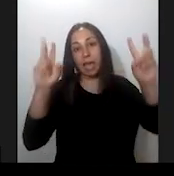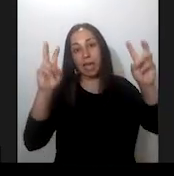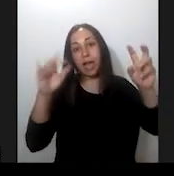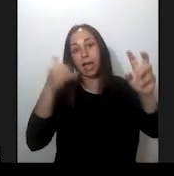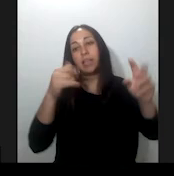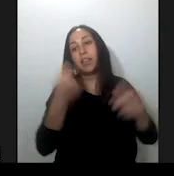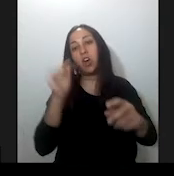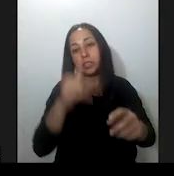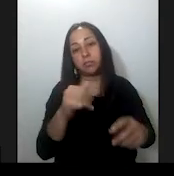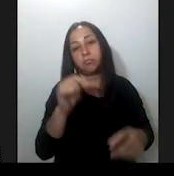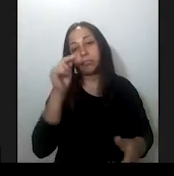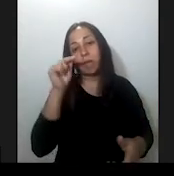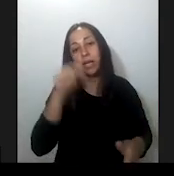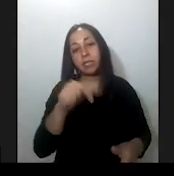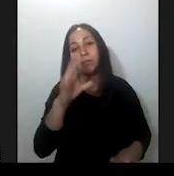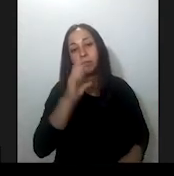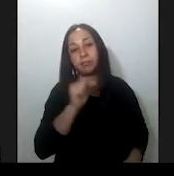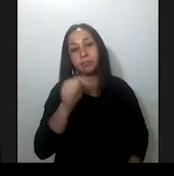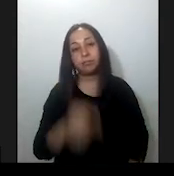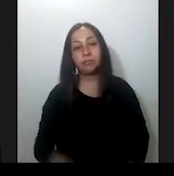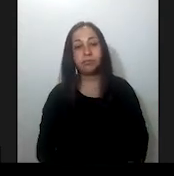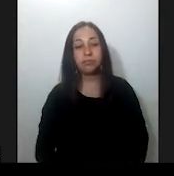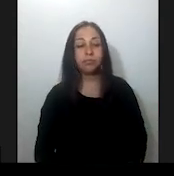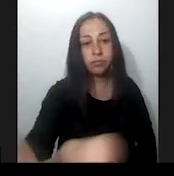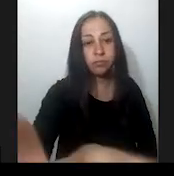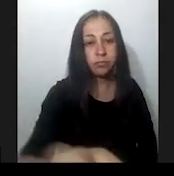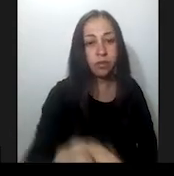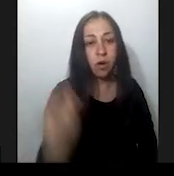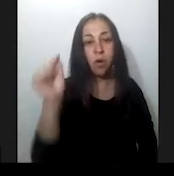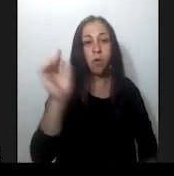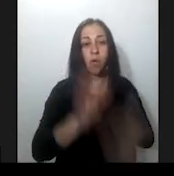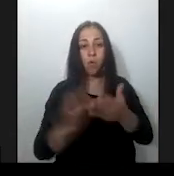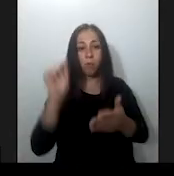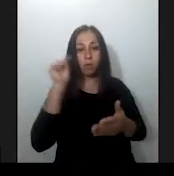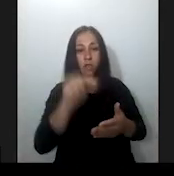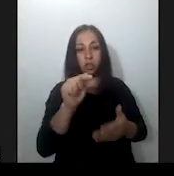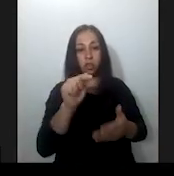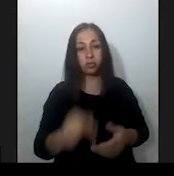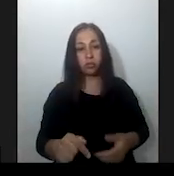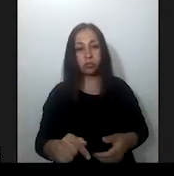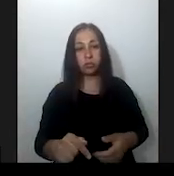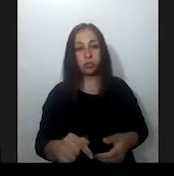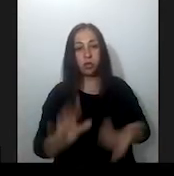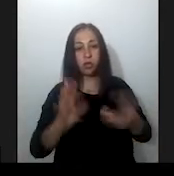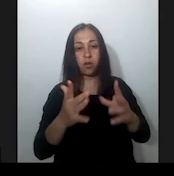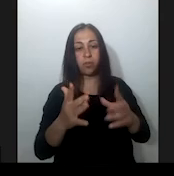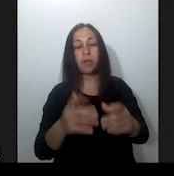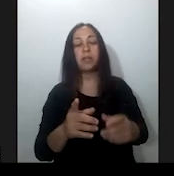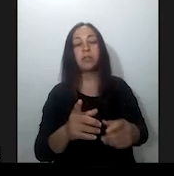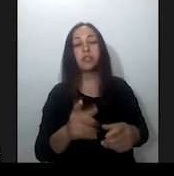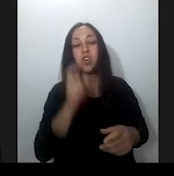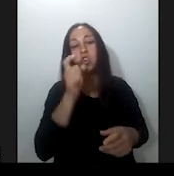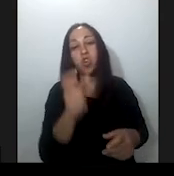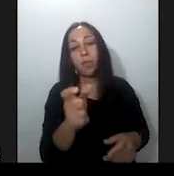debería decirle que sí tiene. Y aceptar. ¿Bien? De vuelta, si tocamos este botón, nos vuelve a ofrecer un